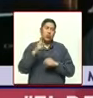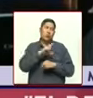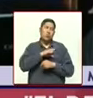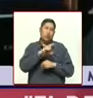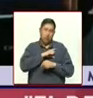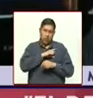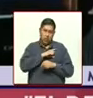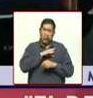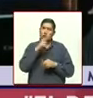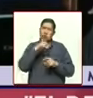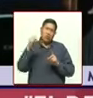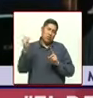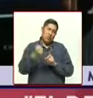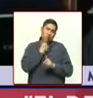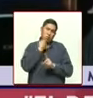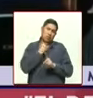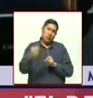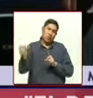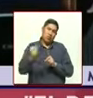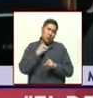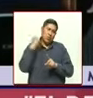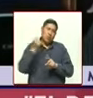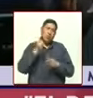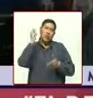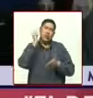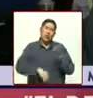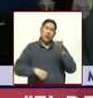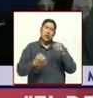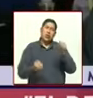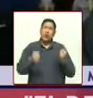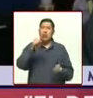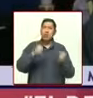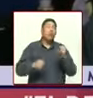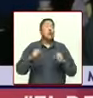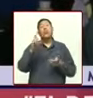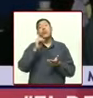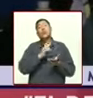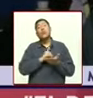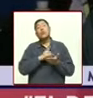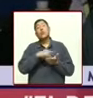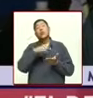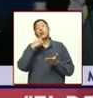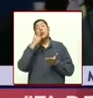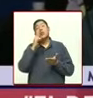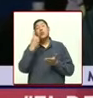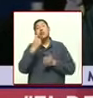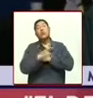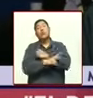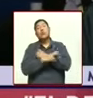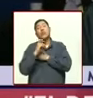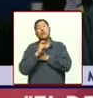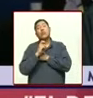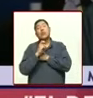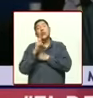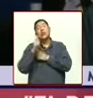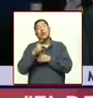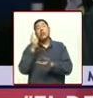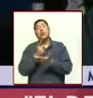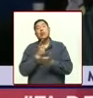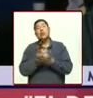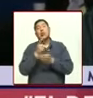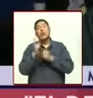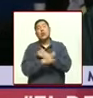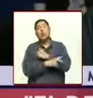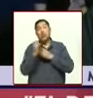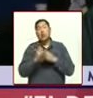2 funcionarios policiales quienes lo han golpeado y le han arrebatado el vehículo. Doctor, se lo está acusando por el delito de robo. ¿Tendría, como usted dice, que haber sido acusado por el